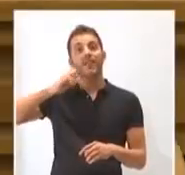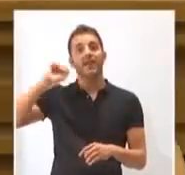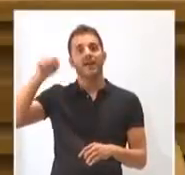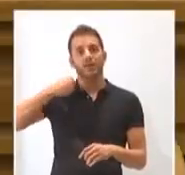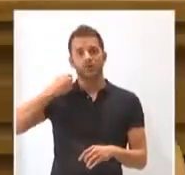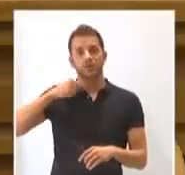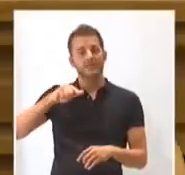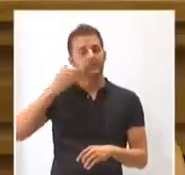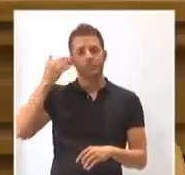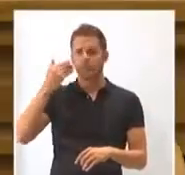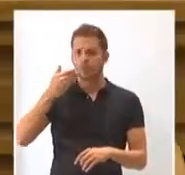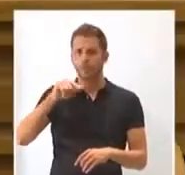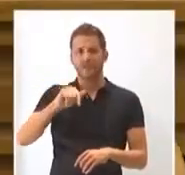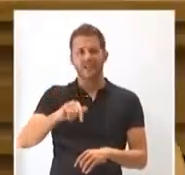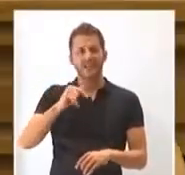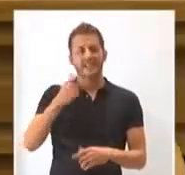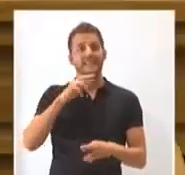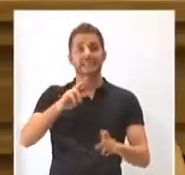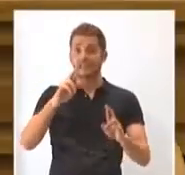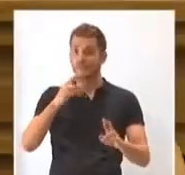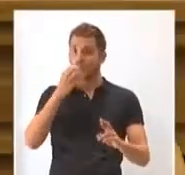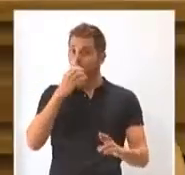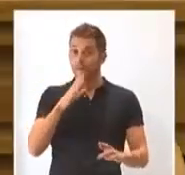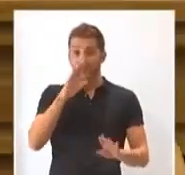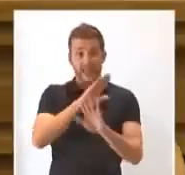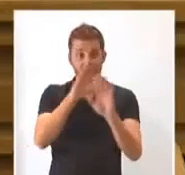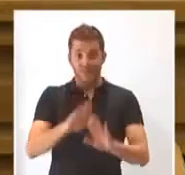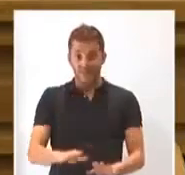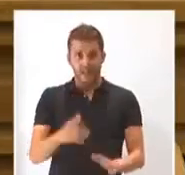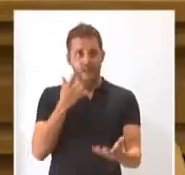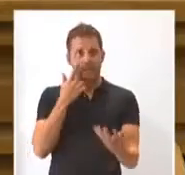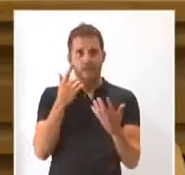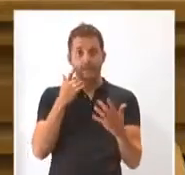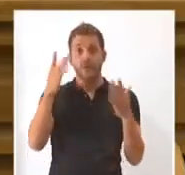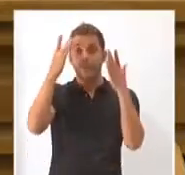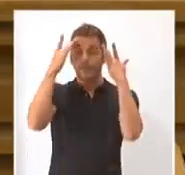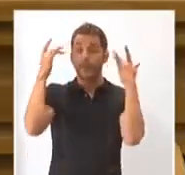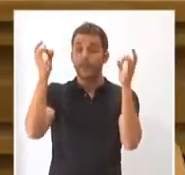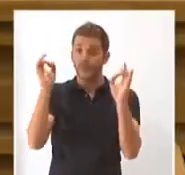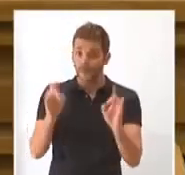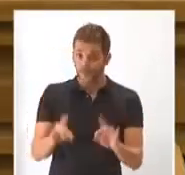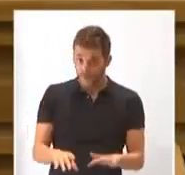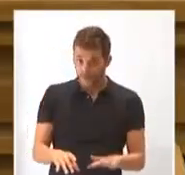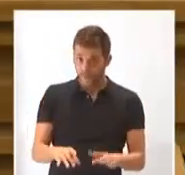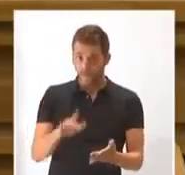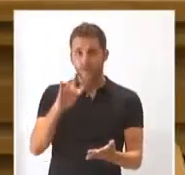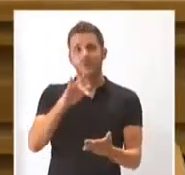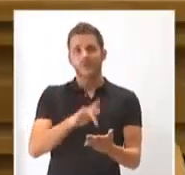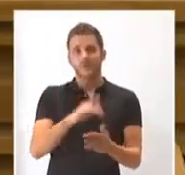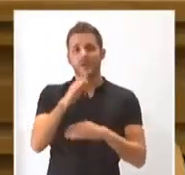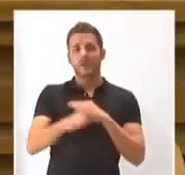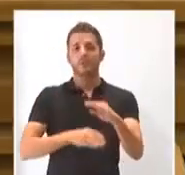porque realmente el espectáculo que terminarán viendo por fin por fin los que vayan al